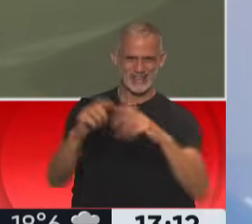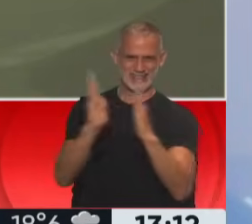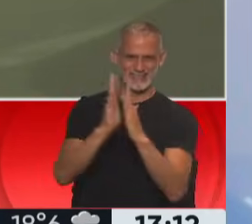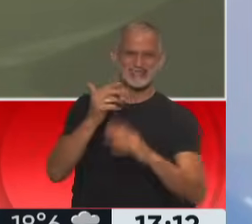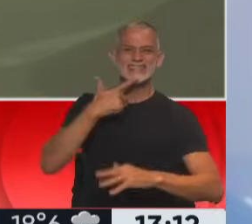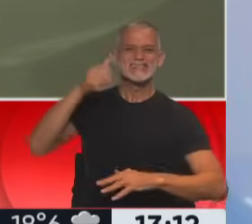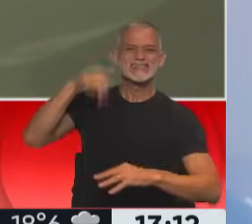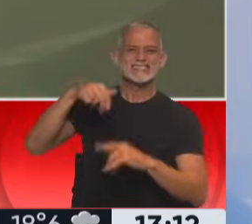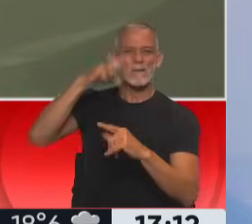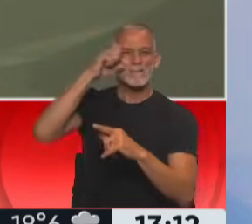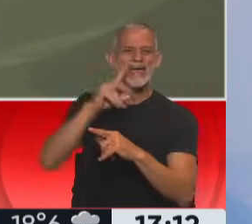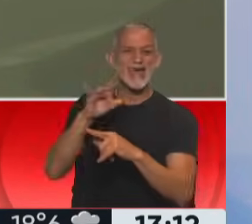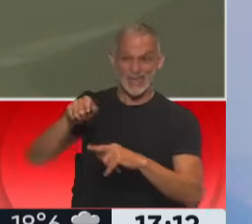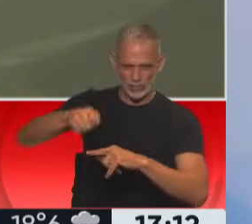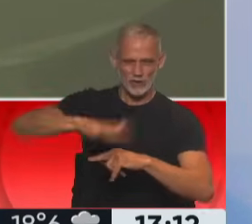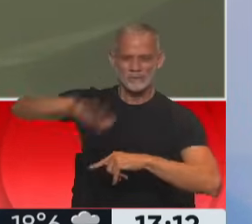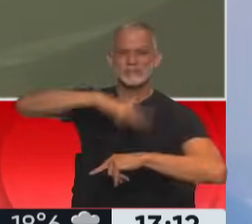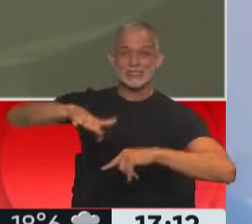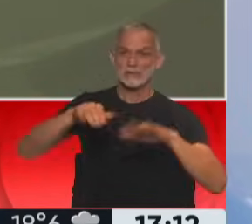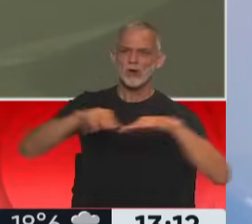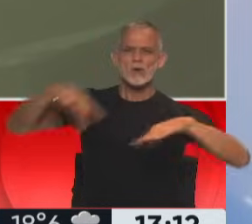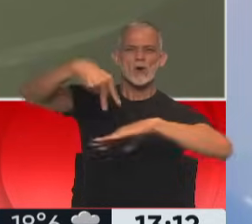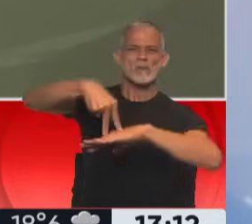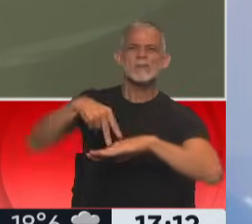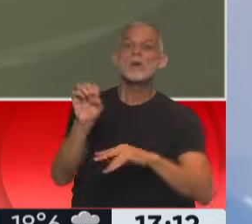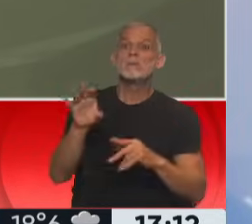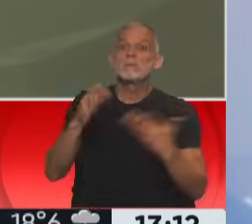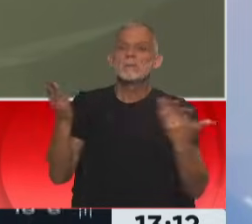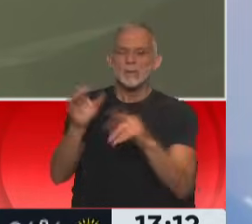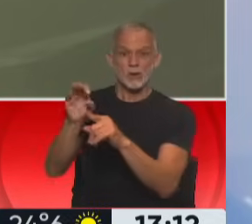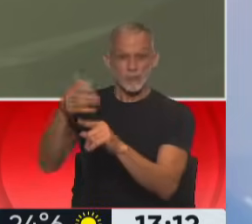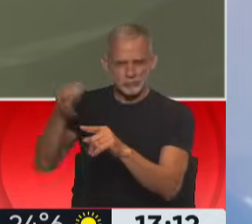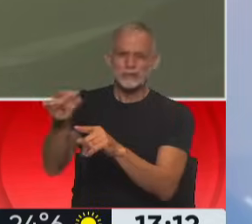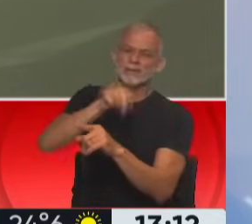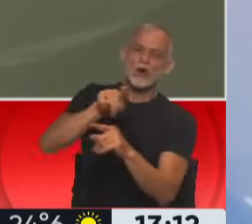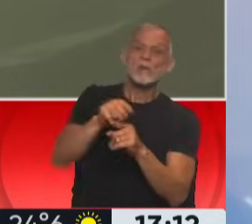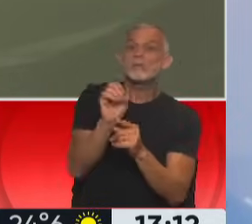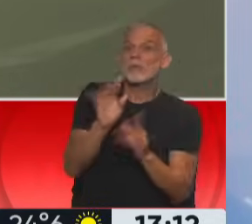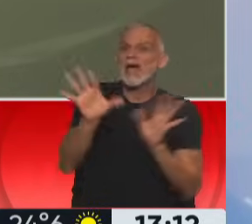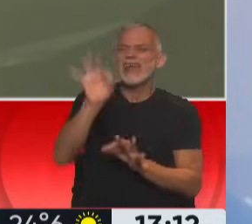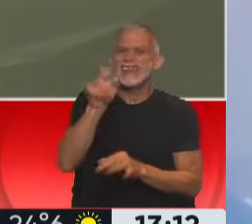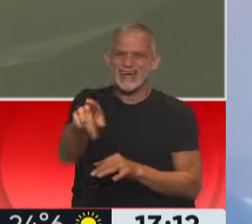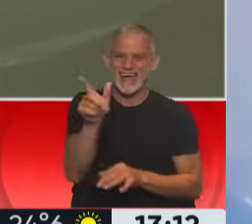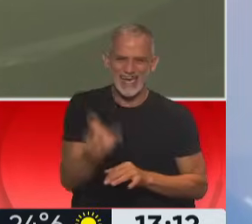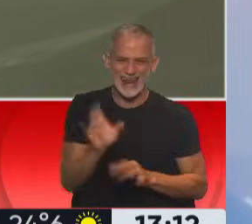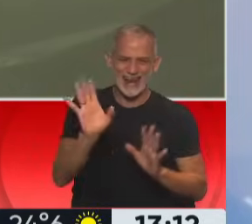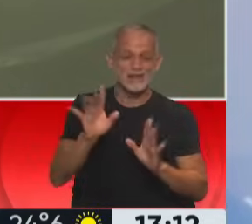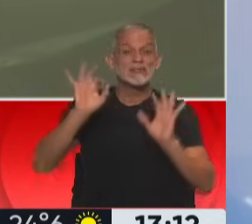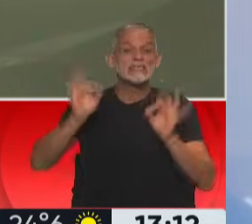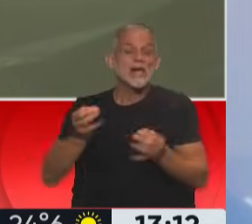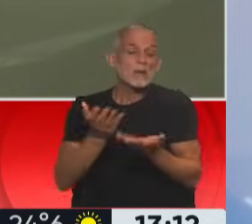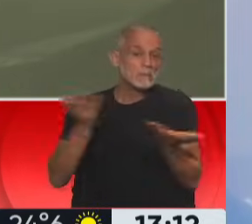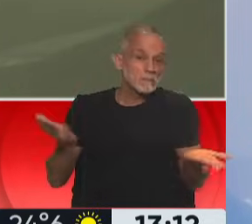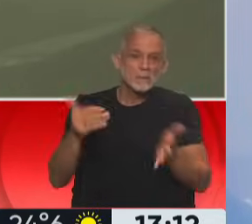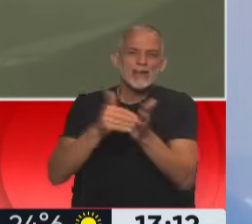Pedro, en donde conoceremos cómo se autodenominará este nuevo sumo pontífice, en donde podremos saber, de acuerdo